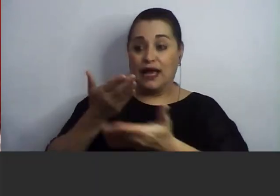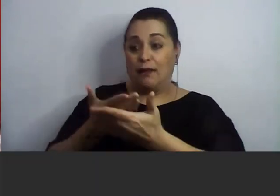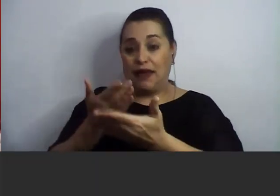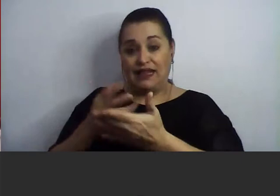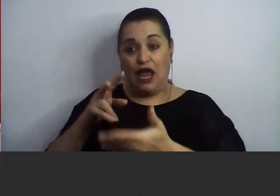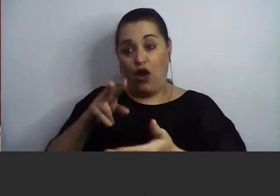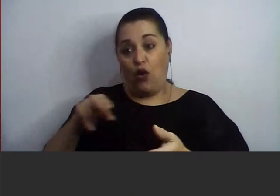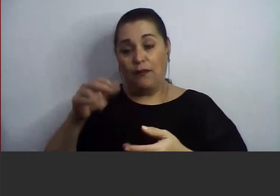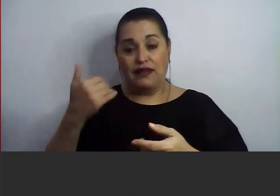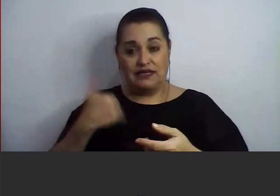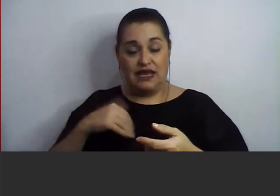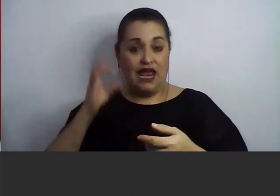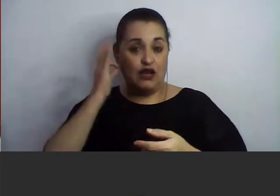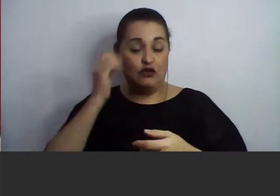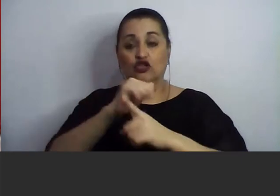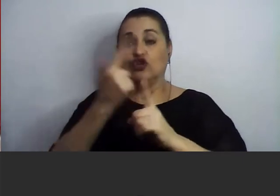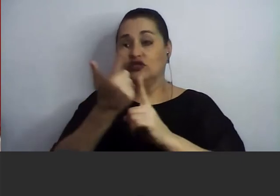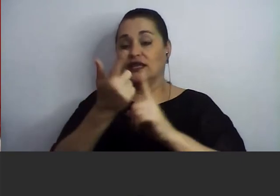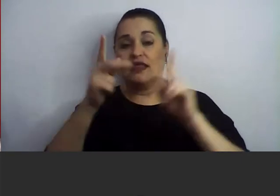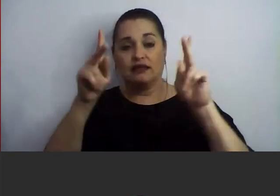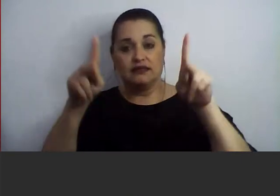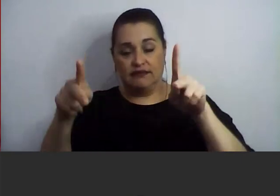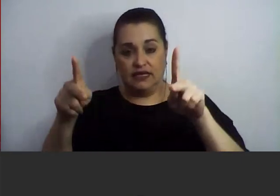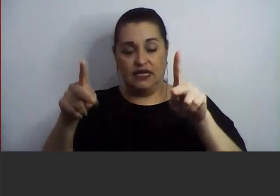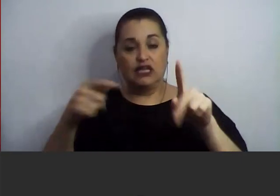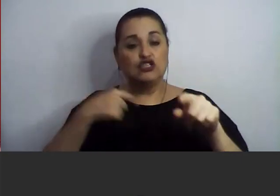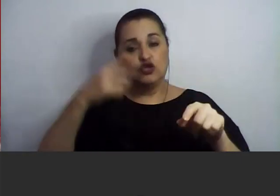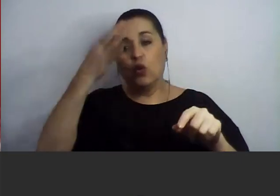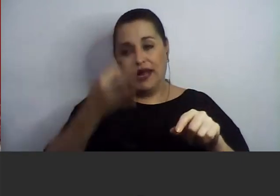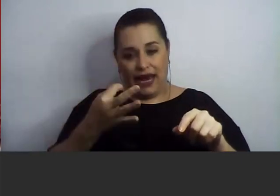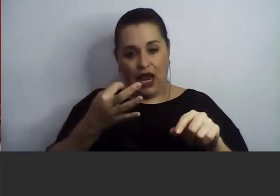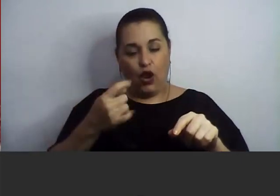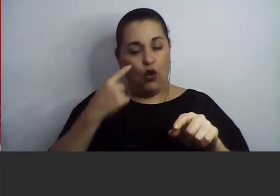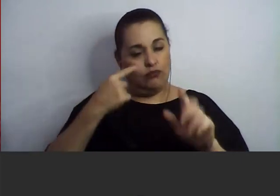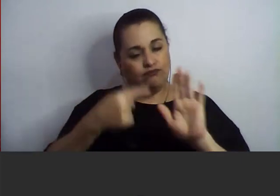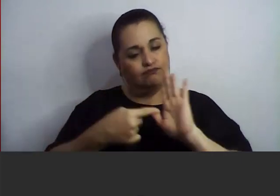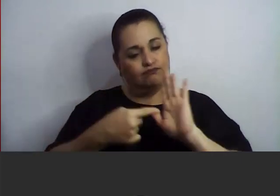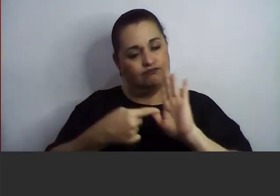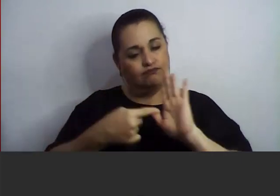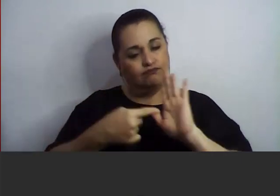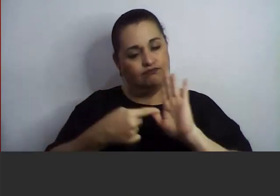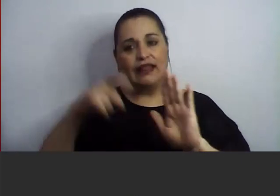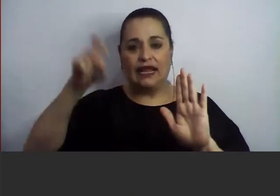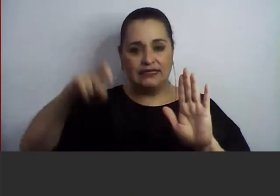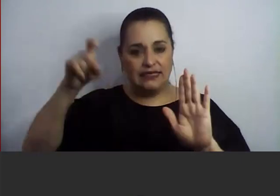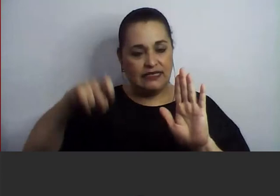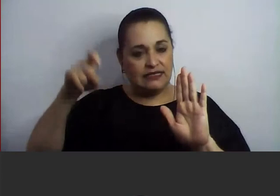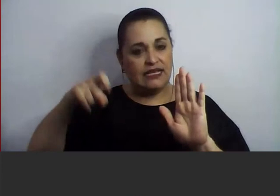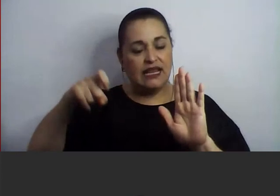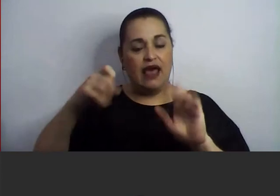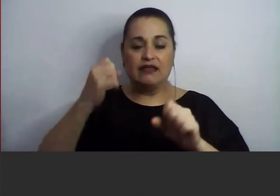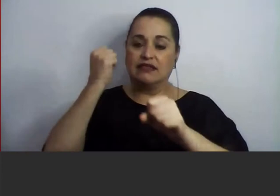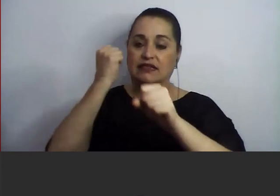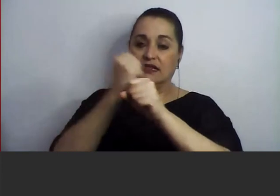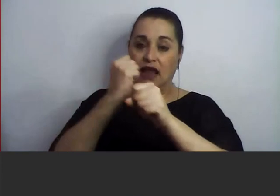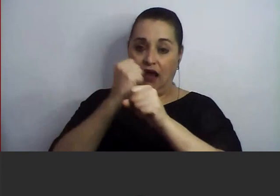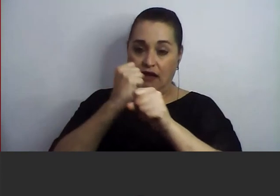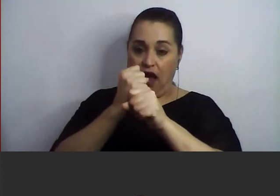compañeras de sociedad civil yo creo que queda evidenciada la necesidad de que el trabajo